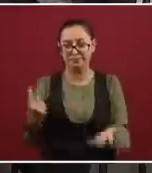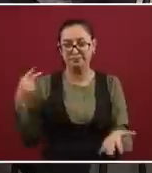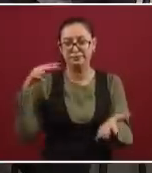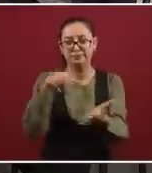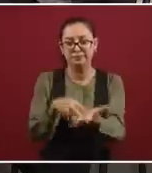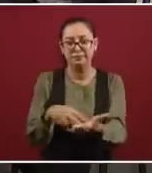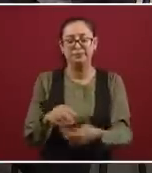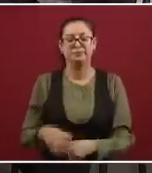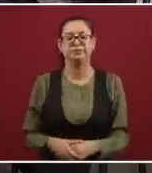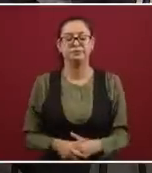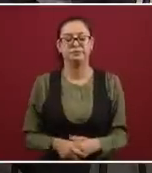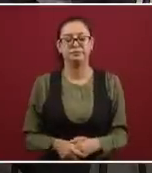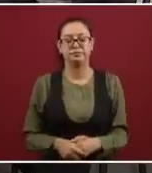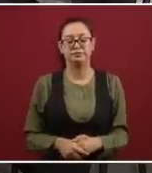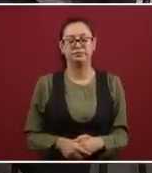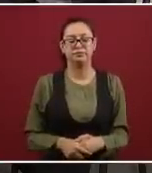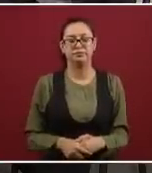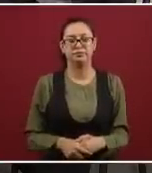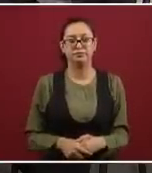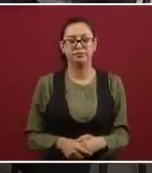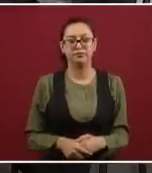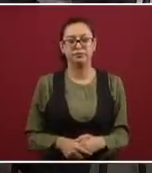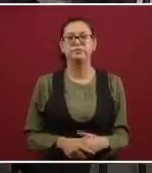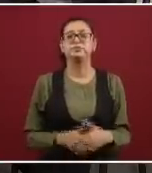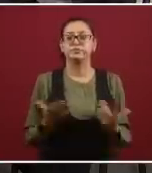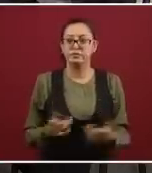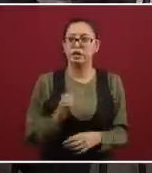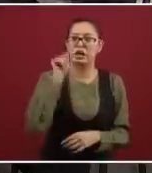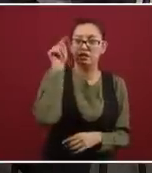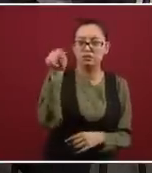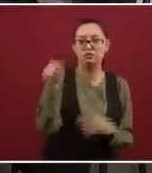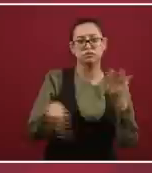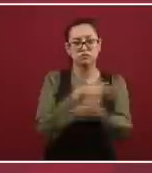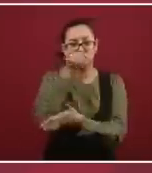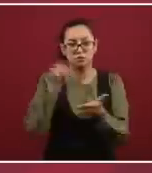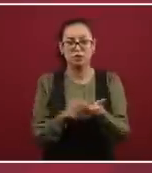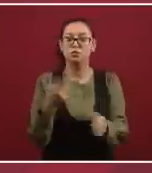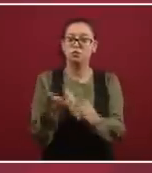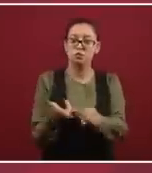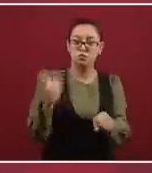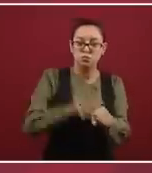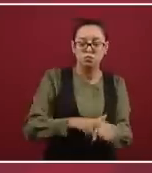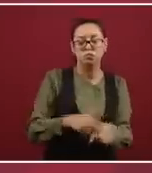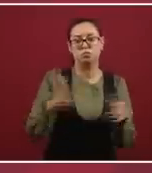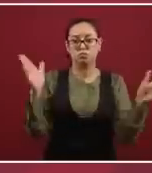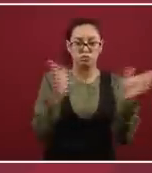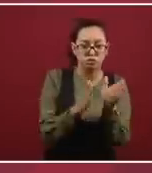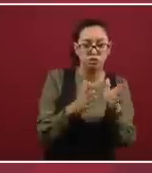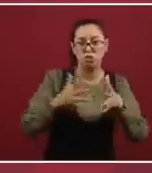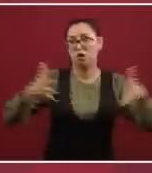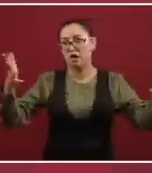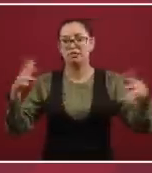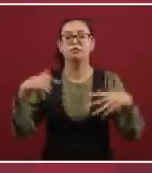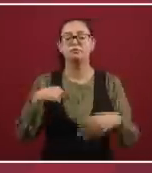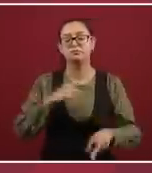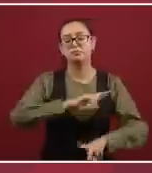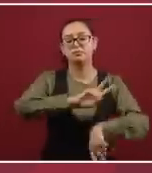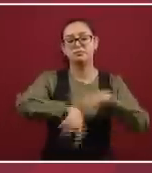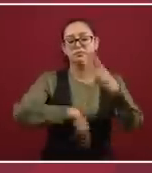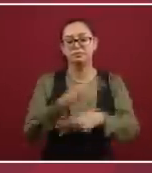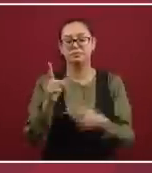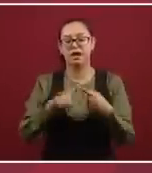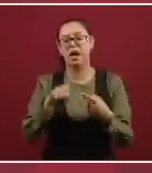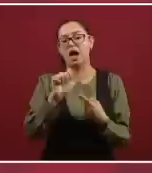los lugares en donde están las unidades médicas, en donde están los hospitales. Hoy es